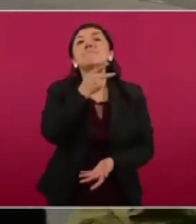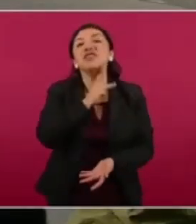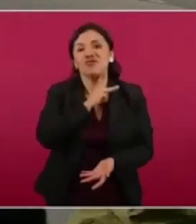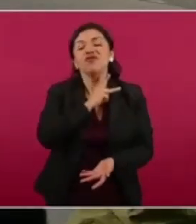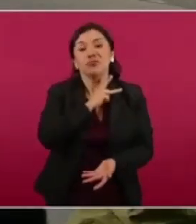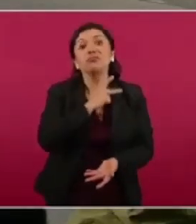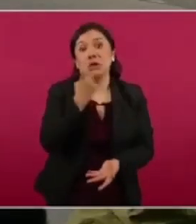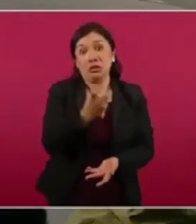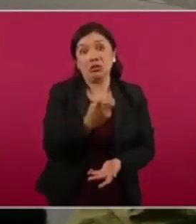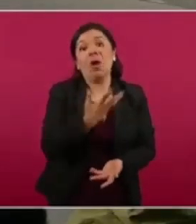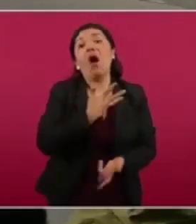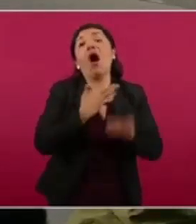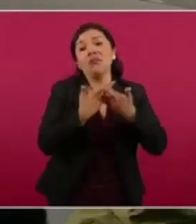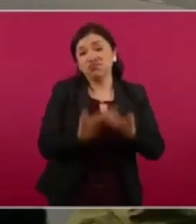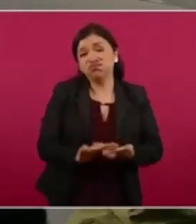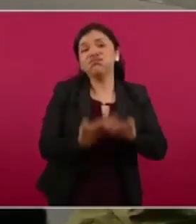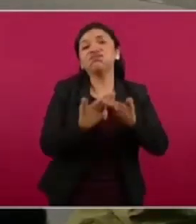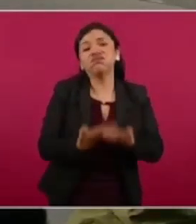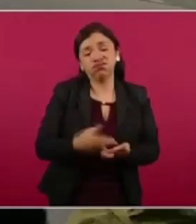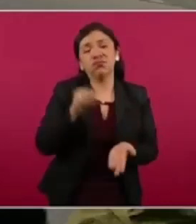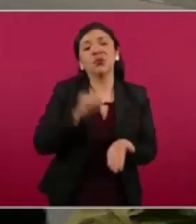queda todavía